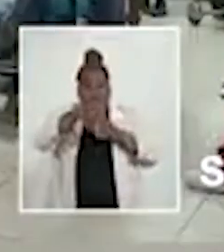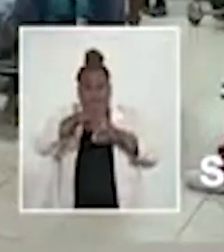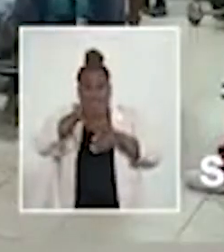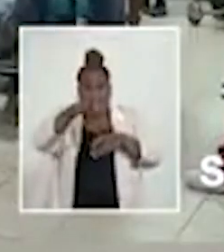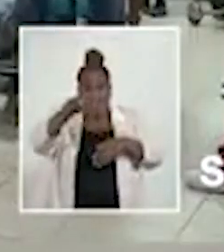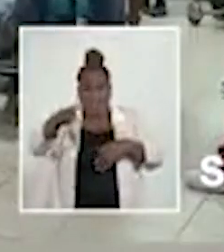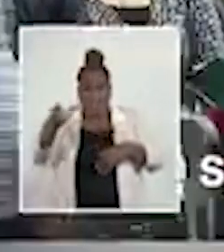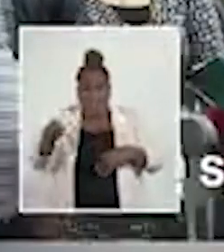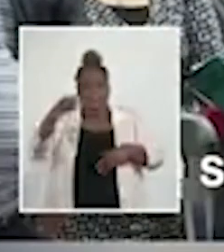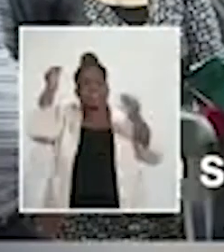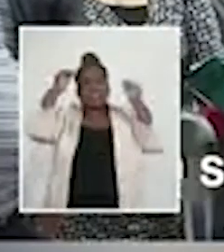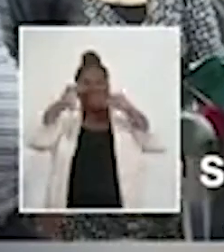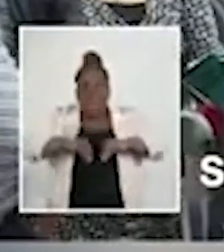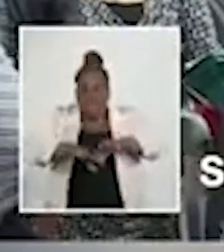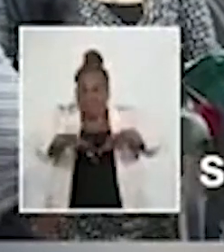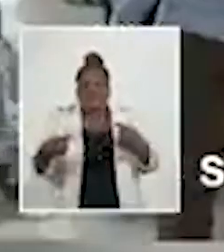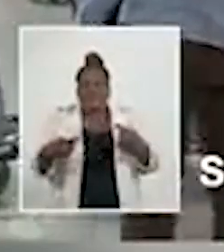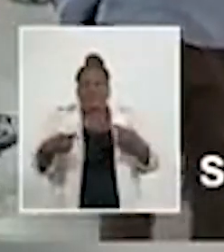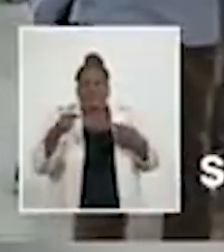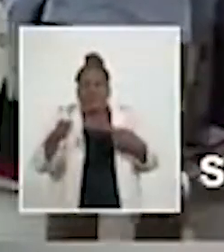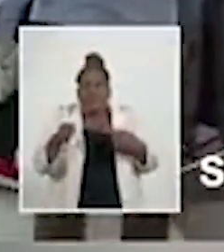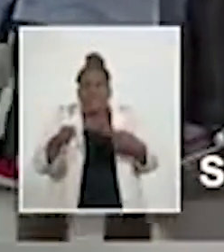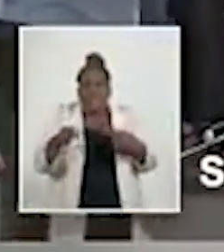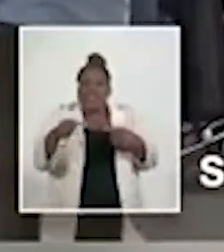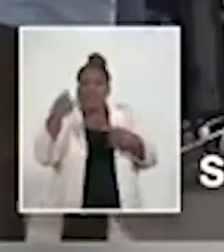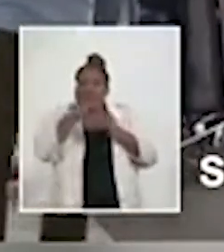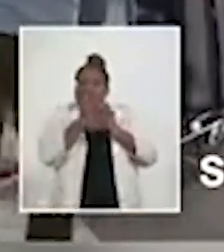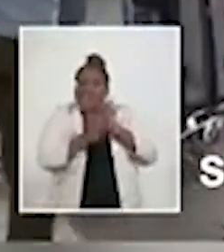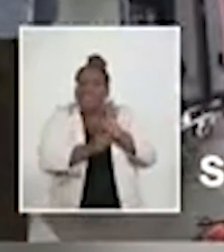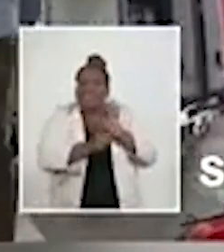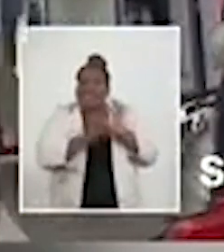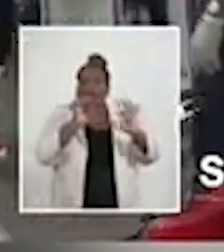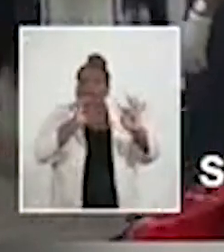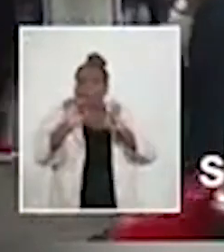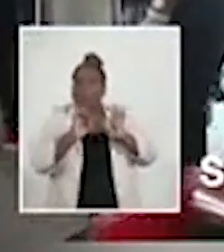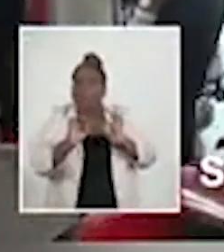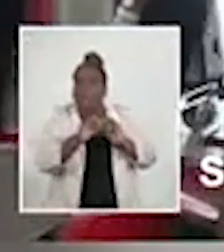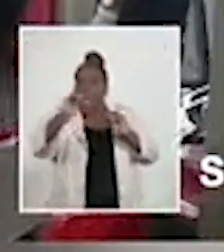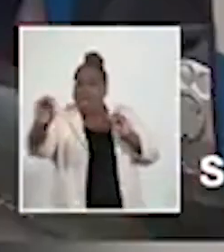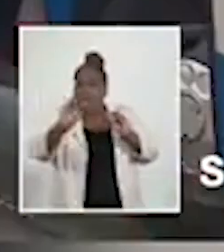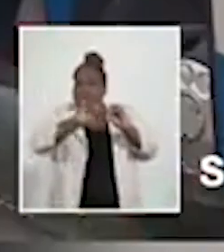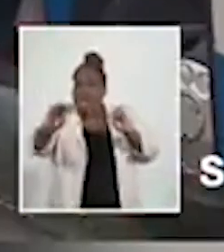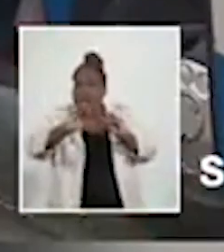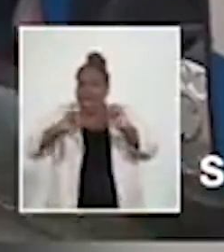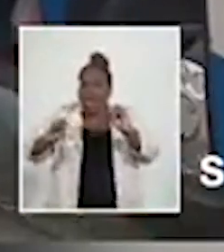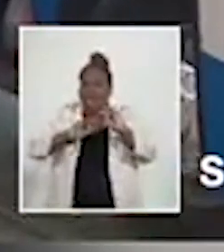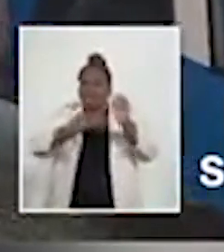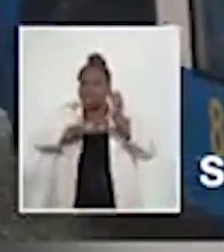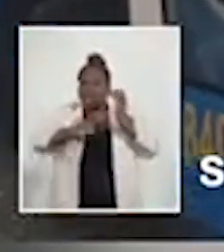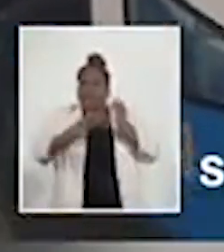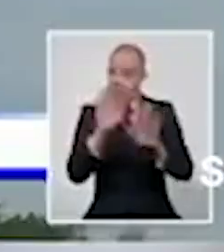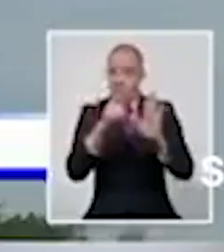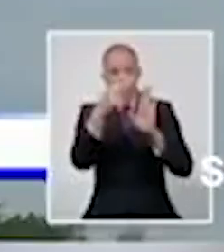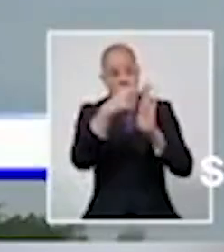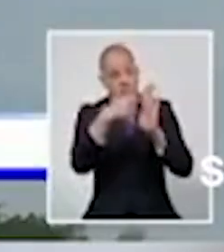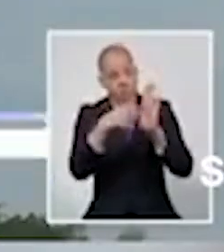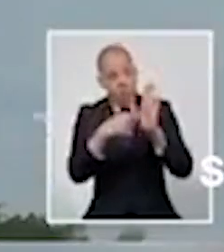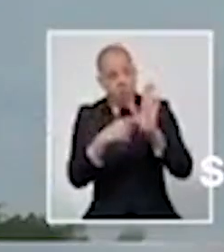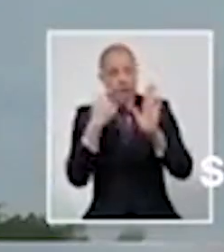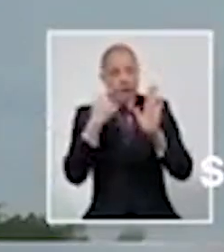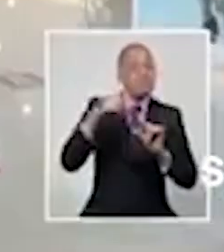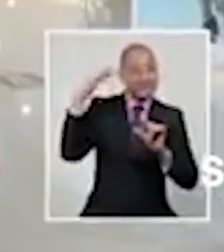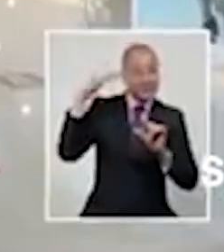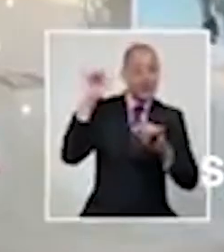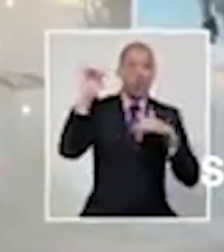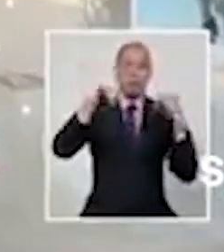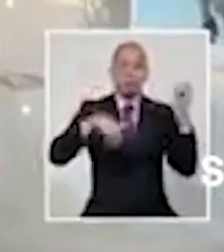debe tener en cuenta las regulaciones de cada uno de los países y de cada una de las aerolíneas volvemos a rectificar a todas